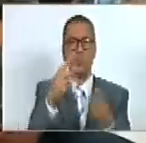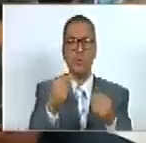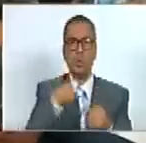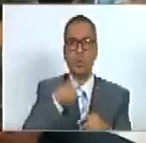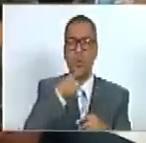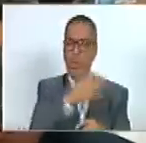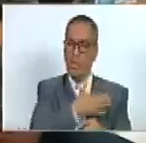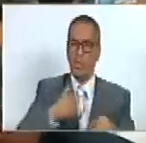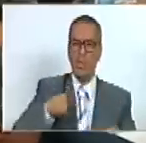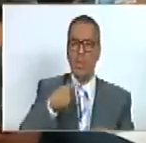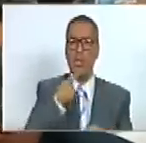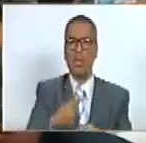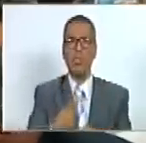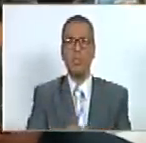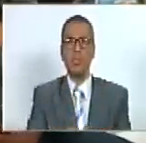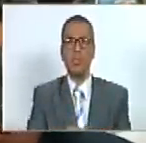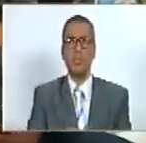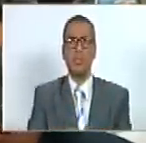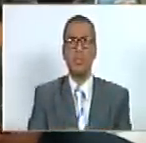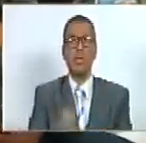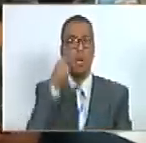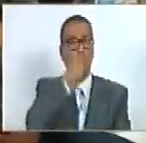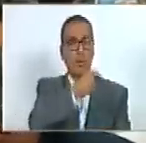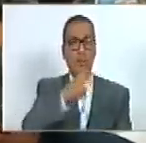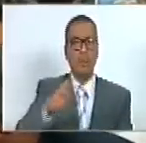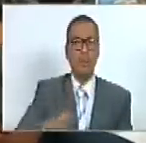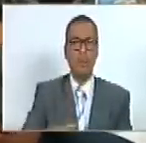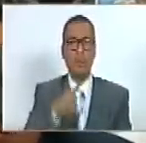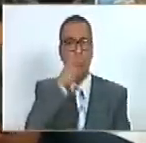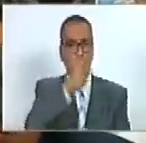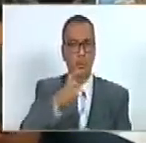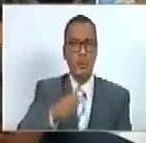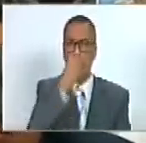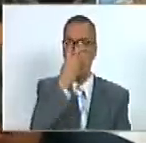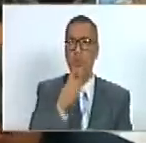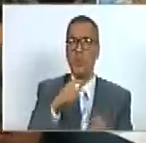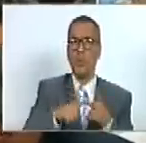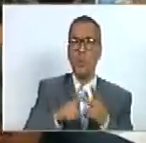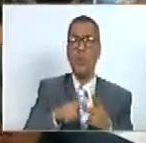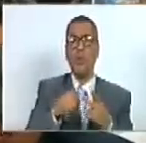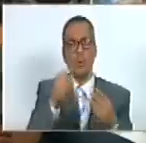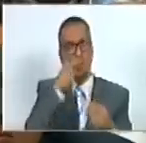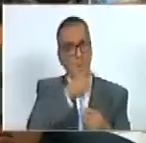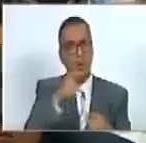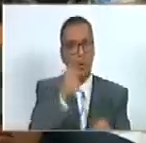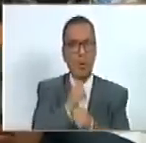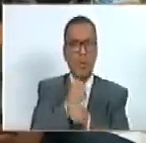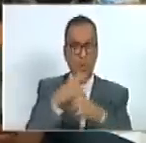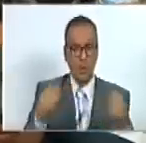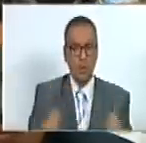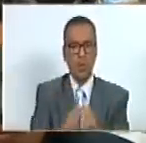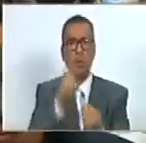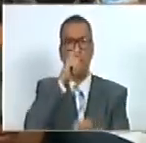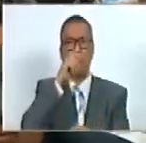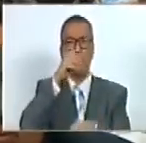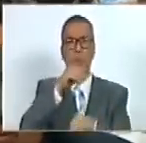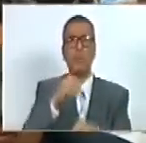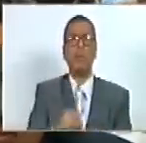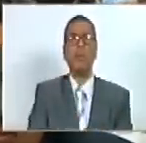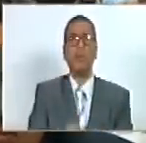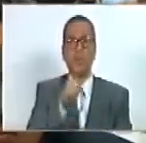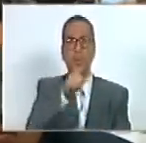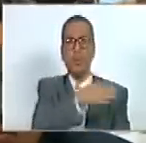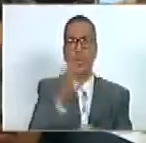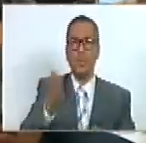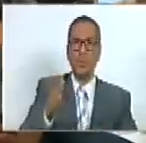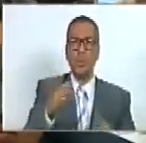ustedes quieran decir del pueblo, el pueblo pobre, el pueblo trabajador está con Maduro. Y eso ustedes